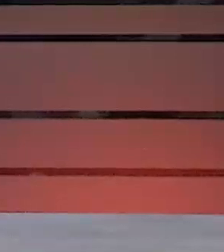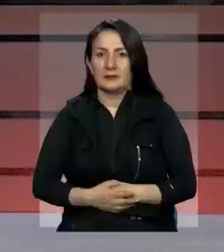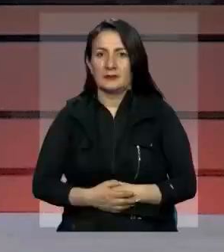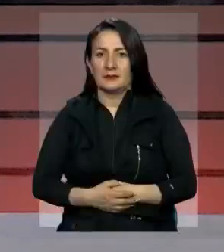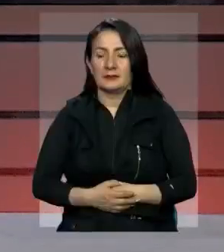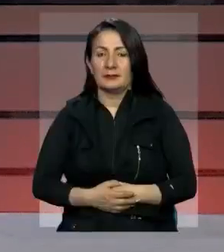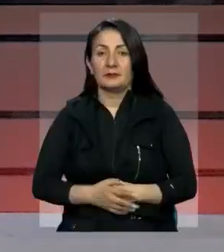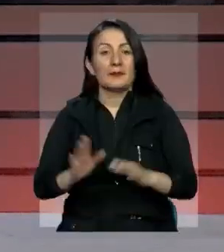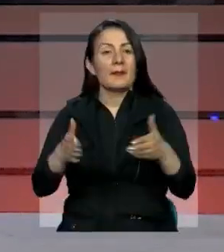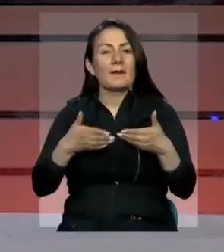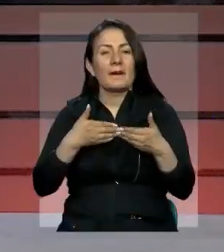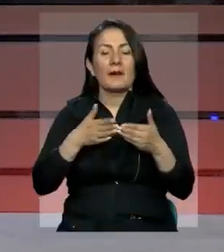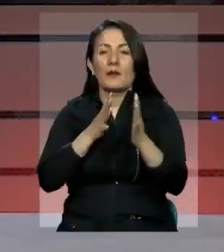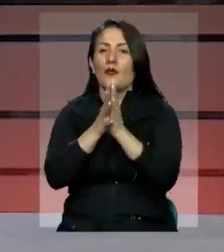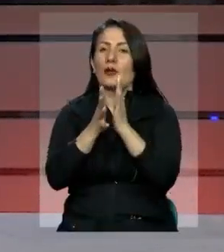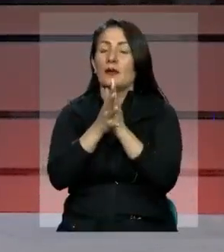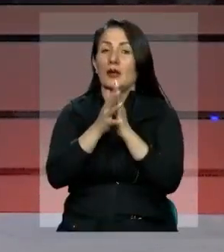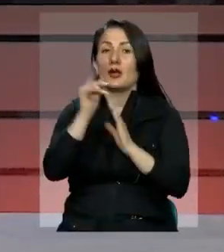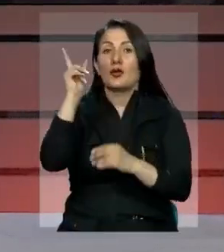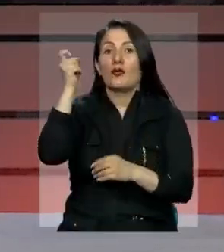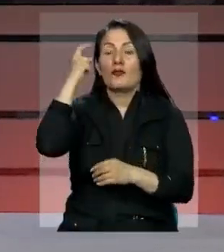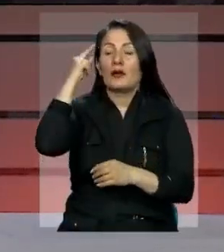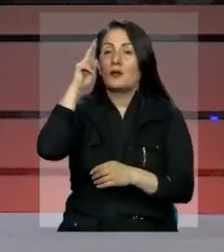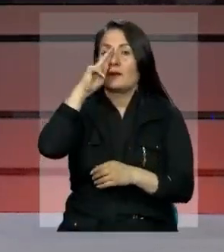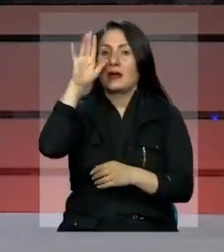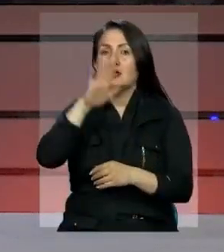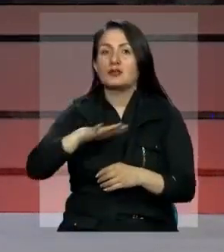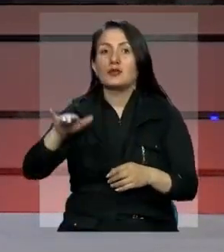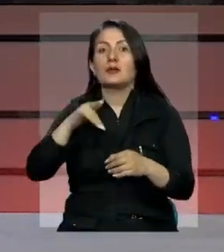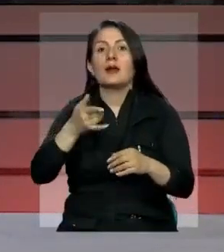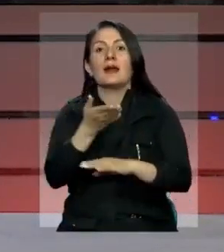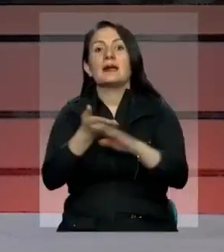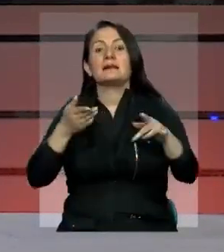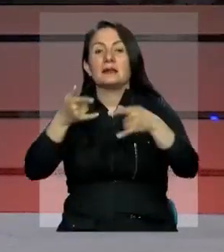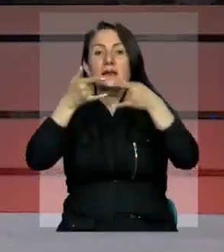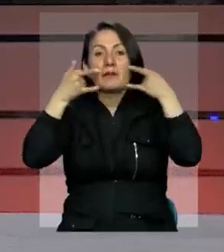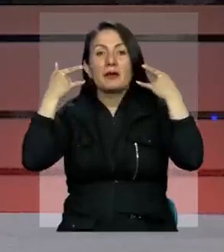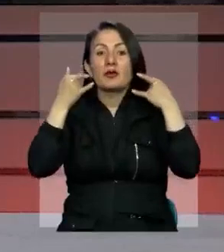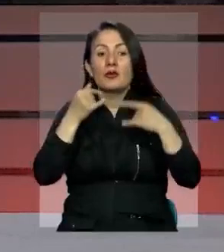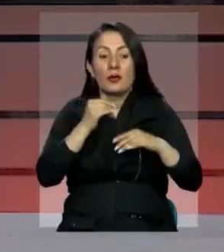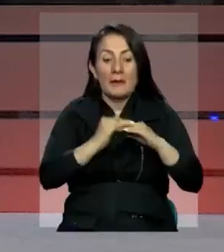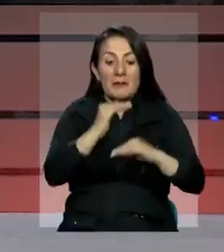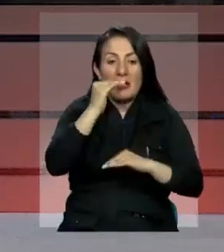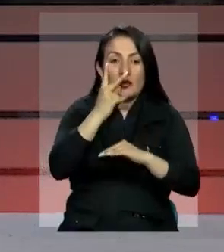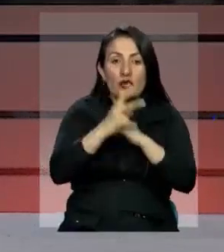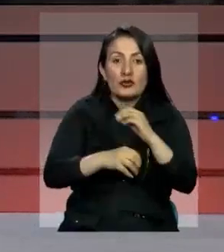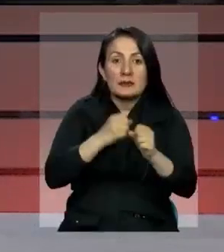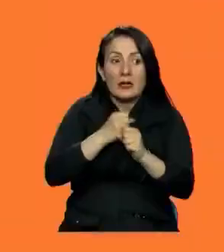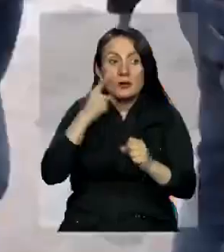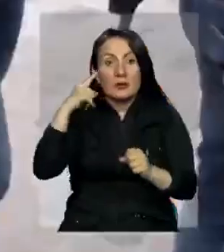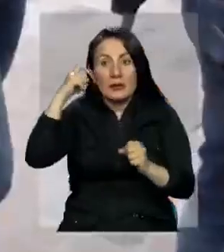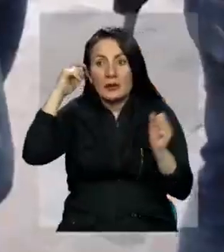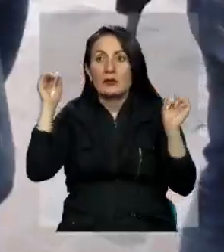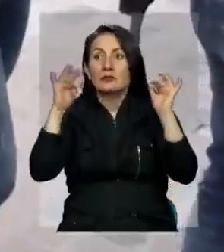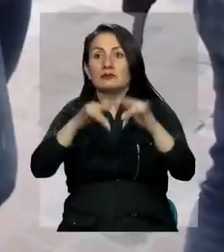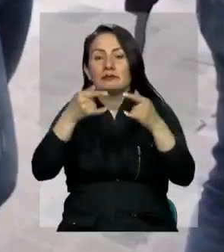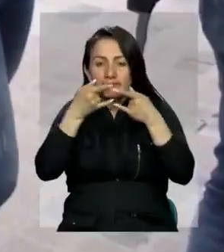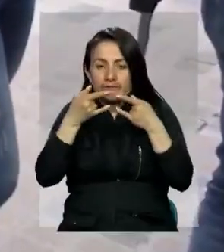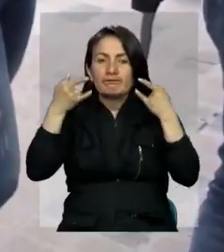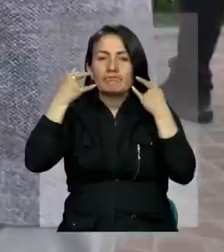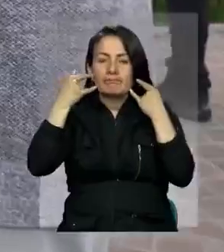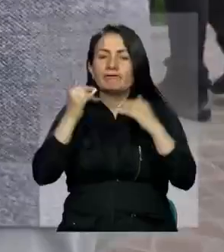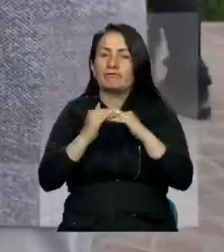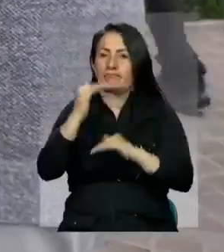Y al cierre les contamos que el Gobierno Nacional exigirá tapabocas para mayores de 2 años que estén en sitios con riesgo de aglomeración. En el